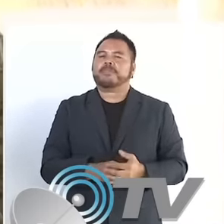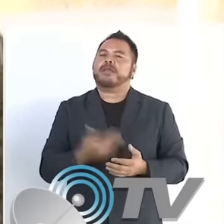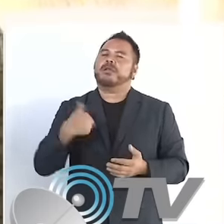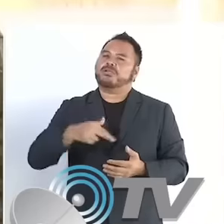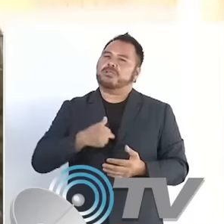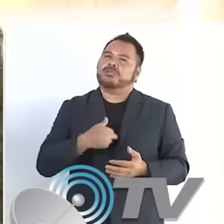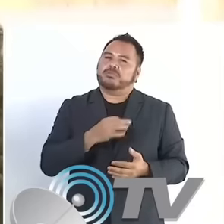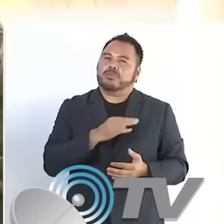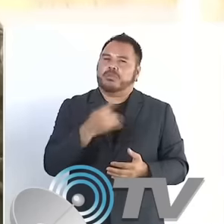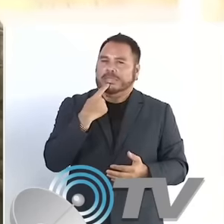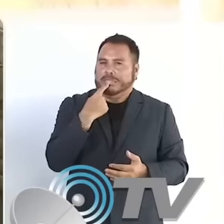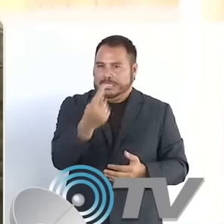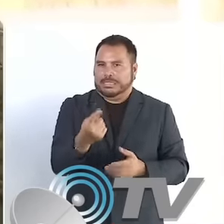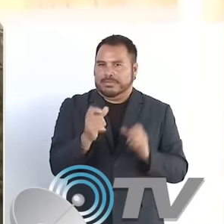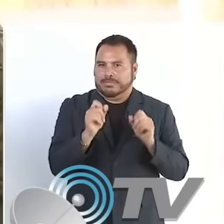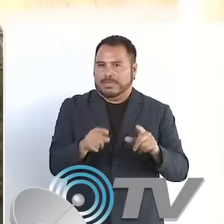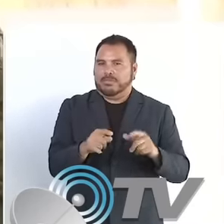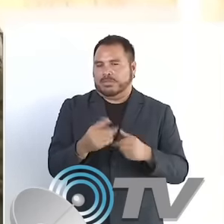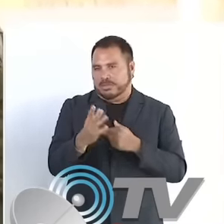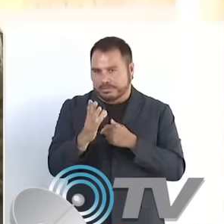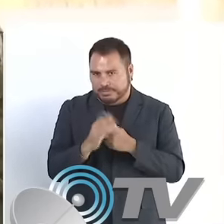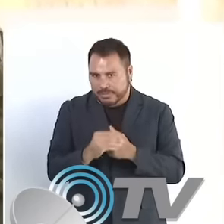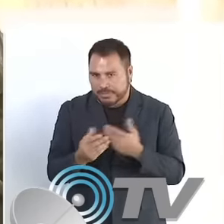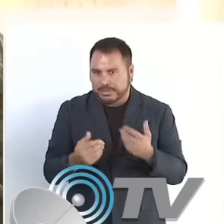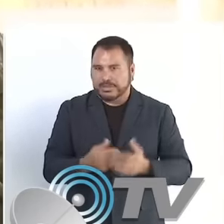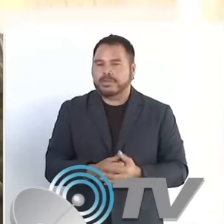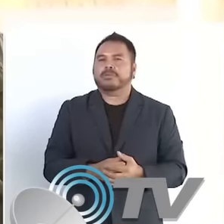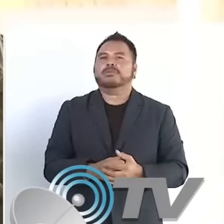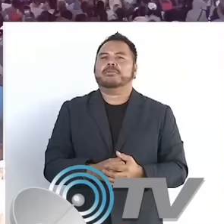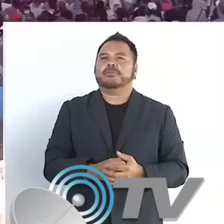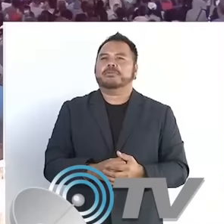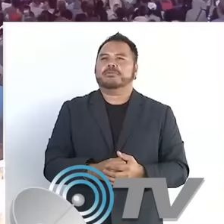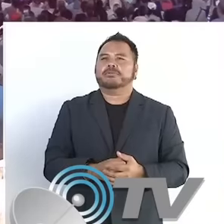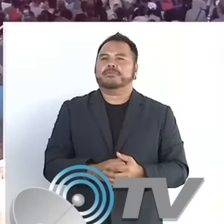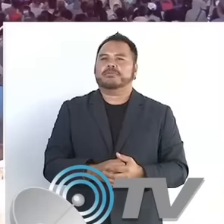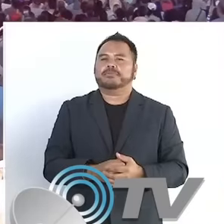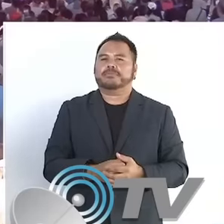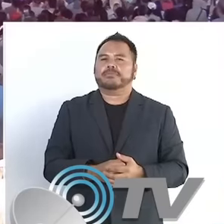podemos decir también, si me lo permiten,